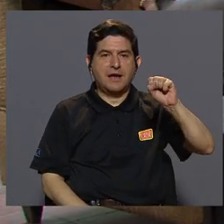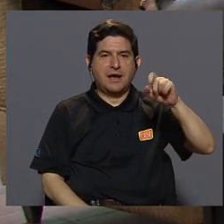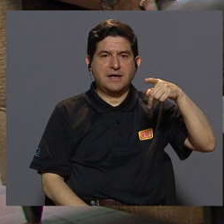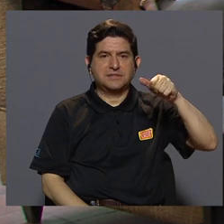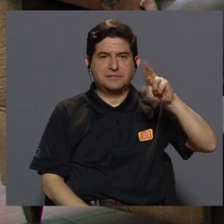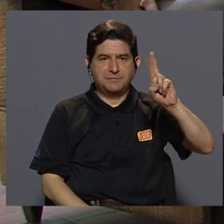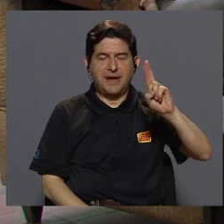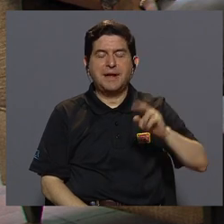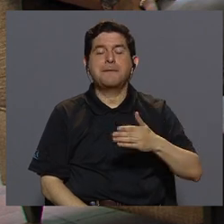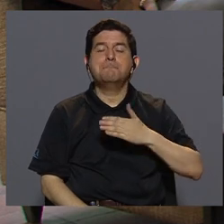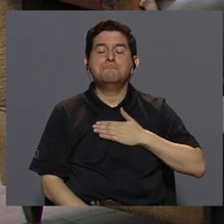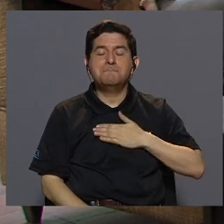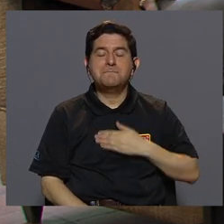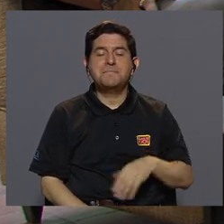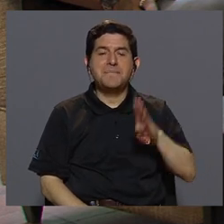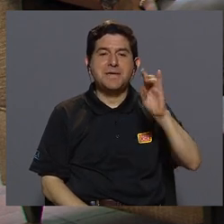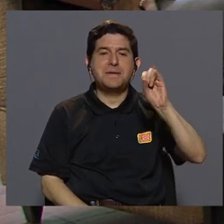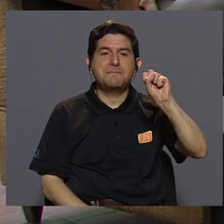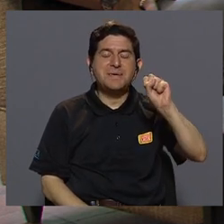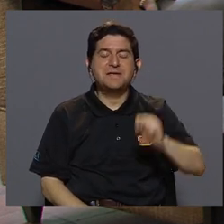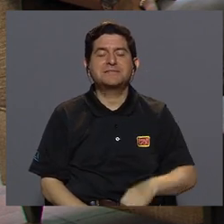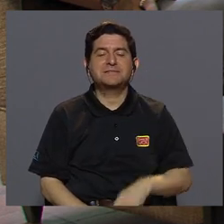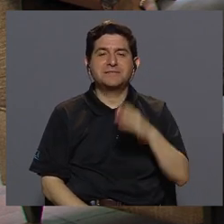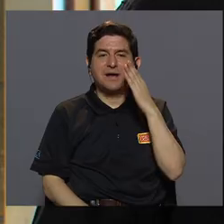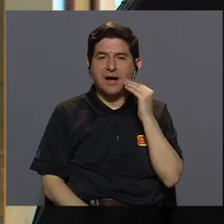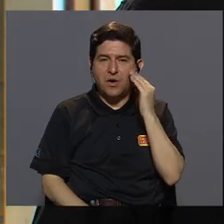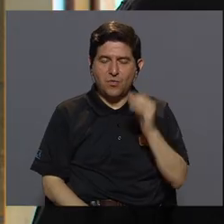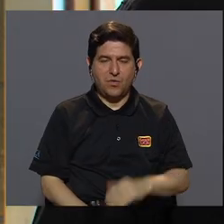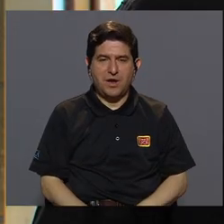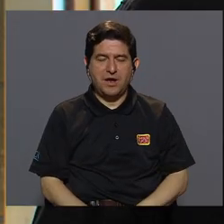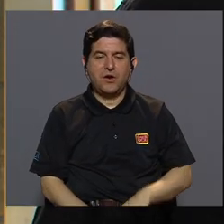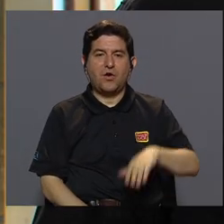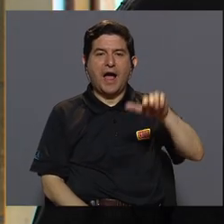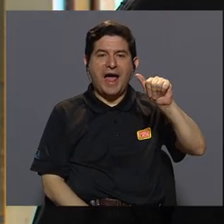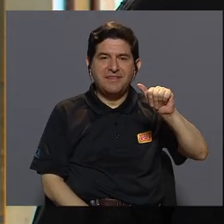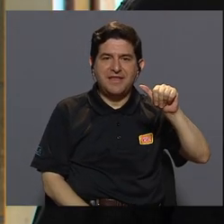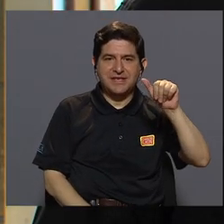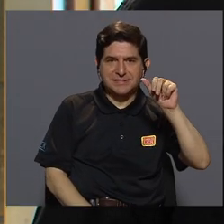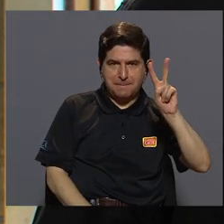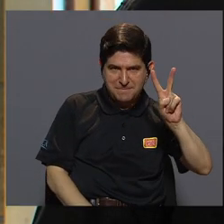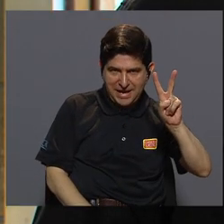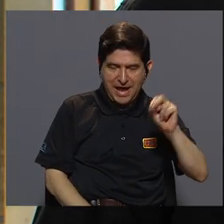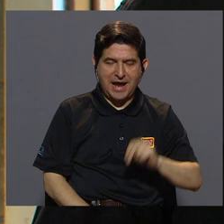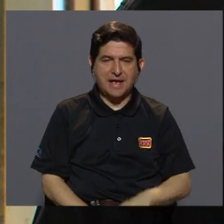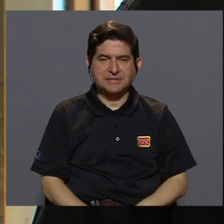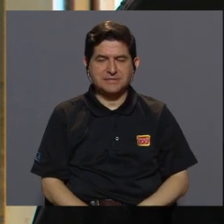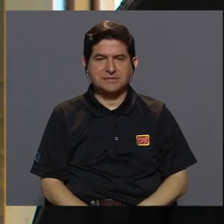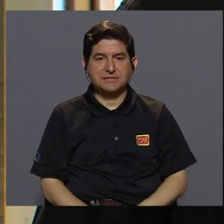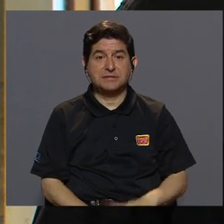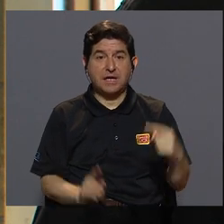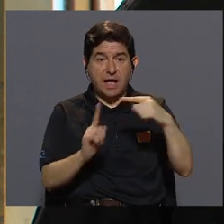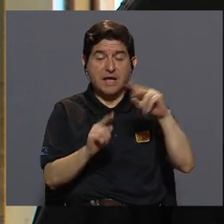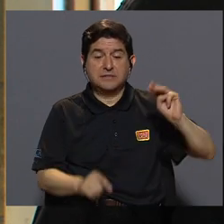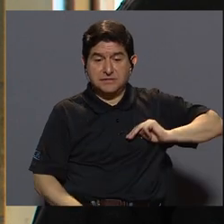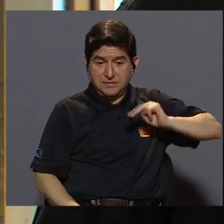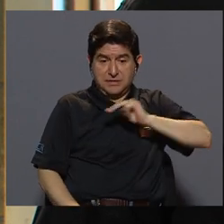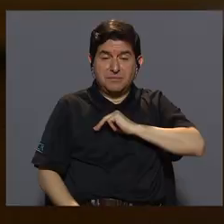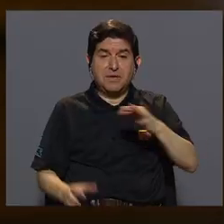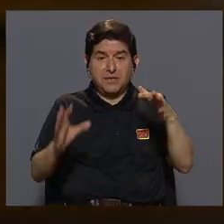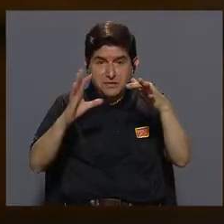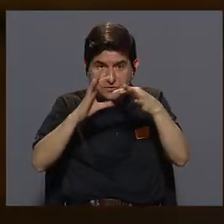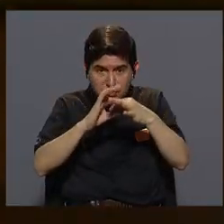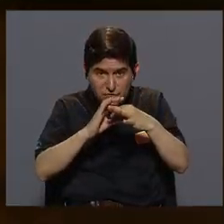Gaspar, que fue mi bisabuelo, don Andrés Venegas, que fue hasta ministro de